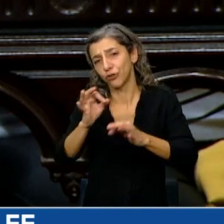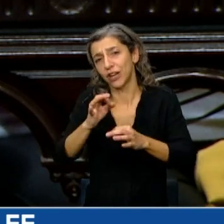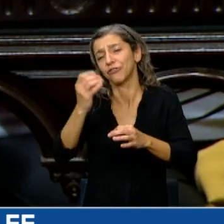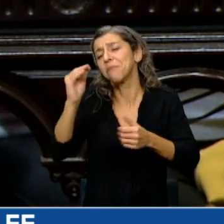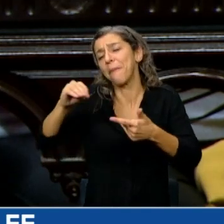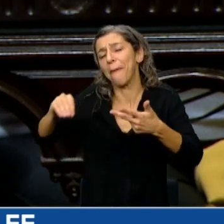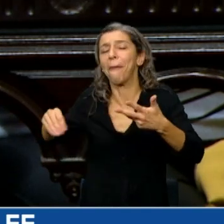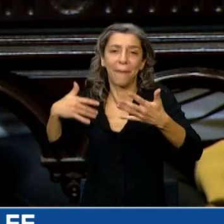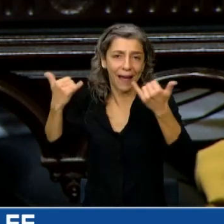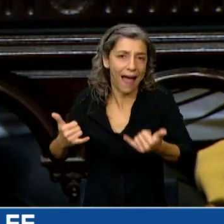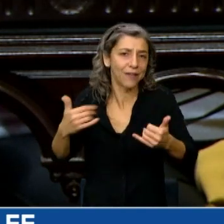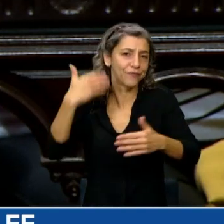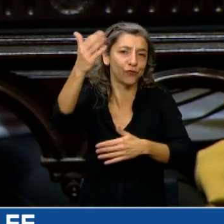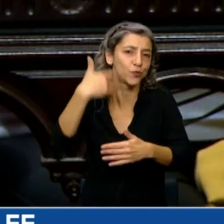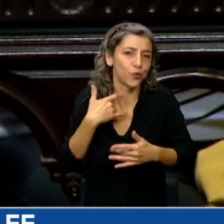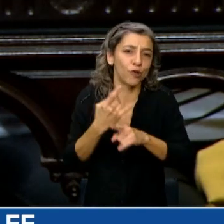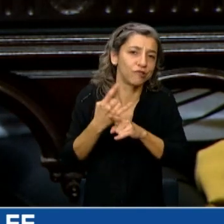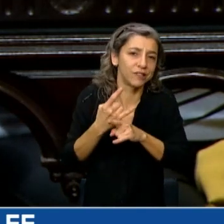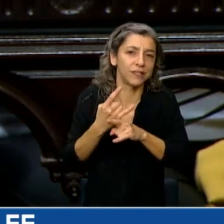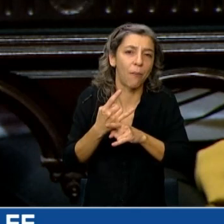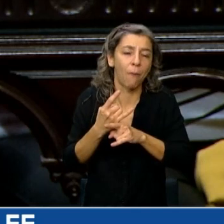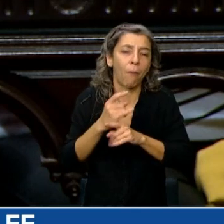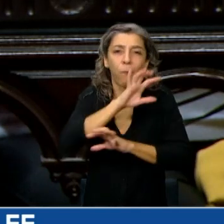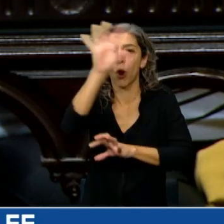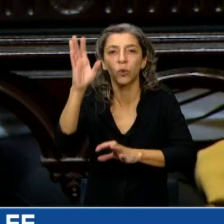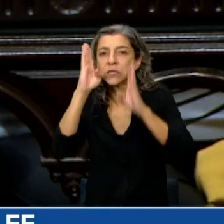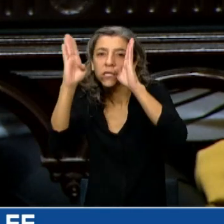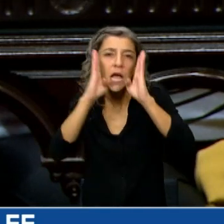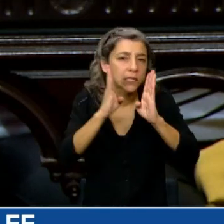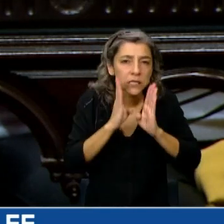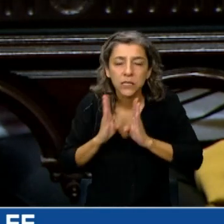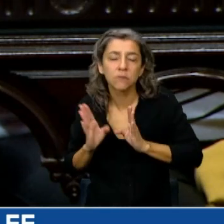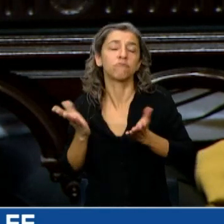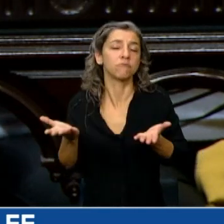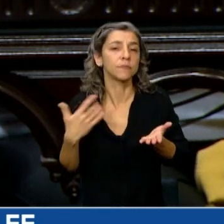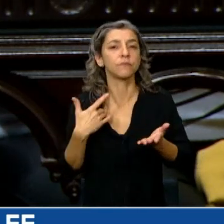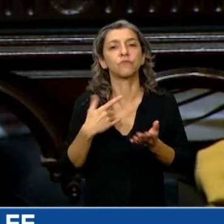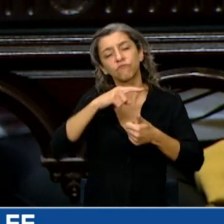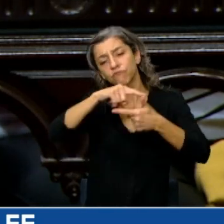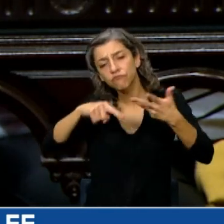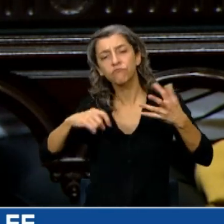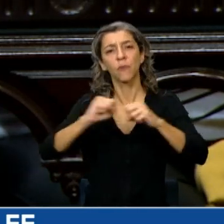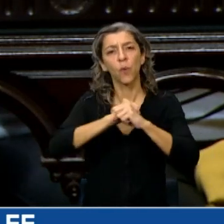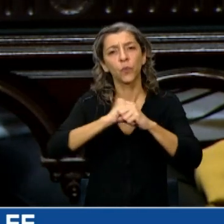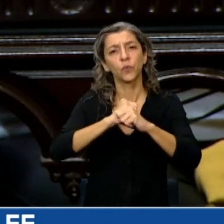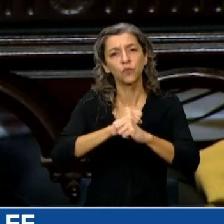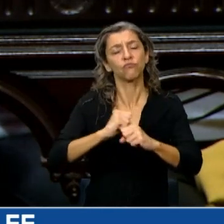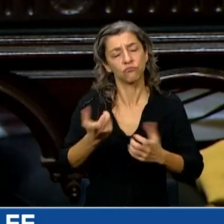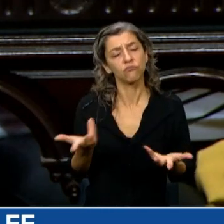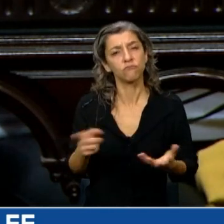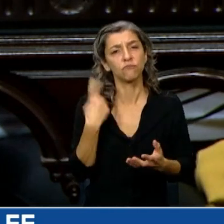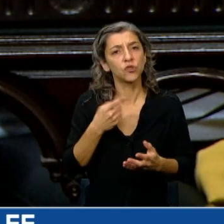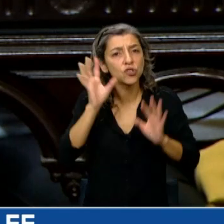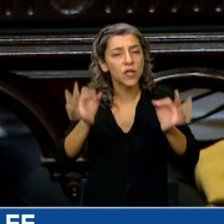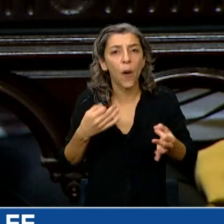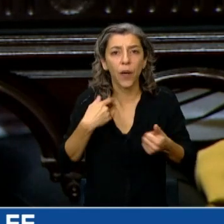servirán. Así que con la misma ganas que hemos aprobado cada uno de estos proyectos, sabemos que son importantes,